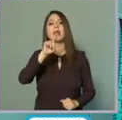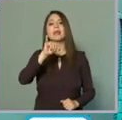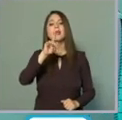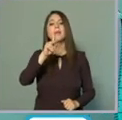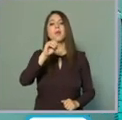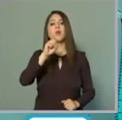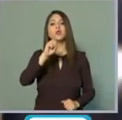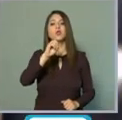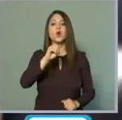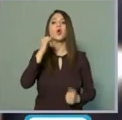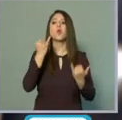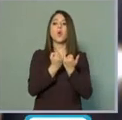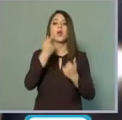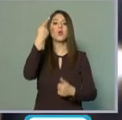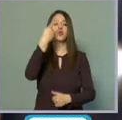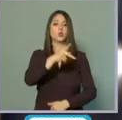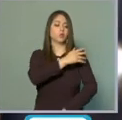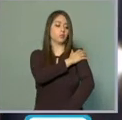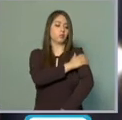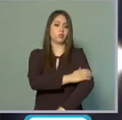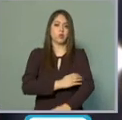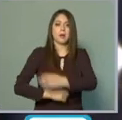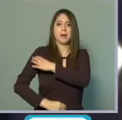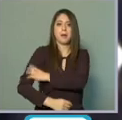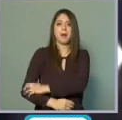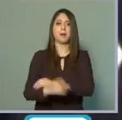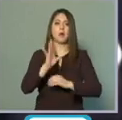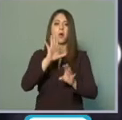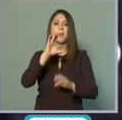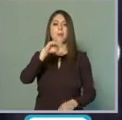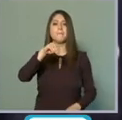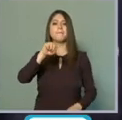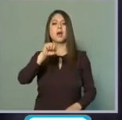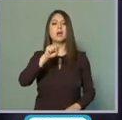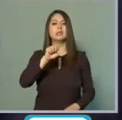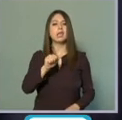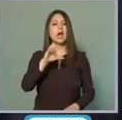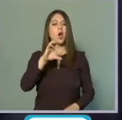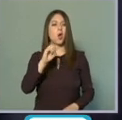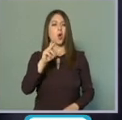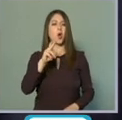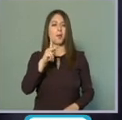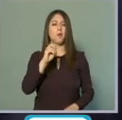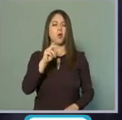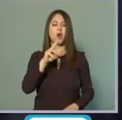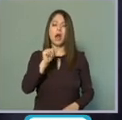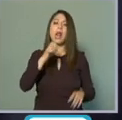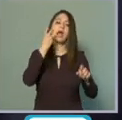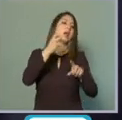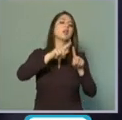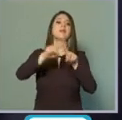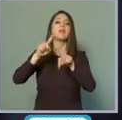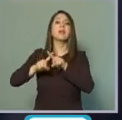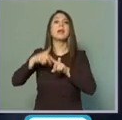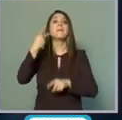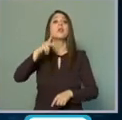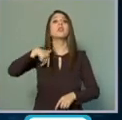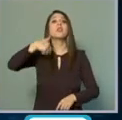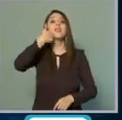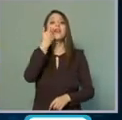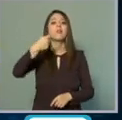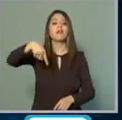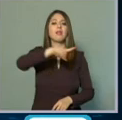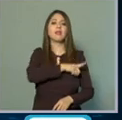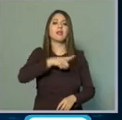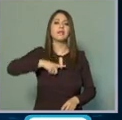muscular. Entonces, o sea, son muchos factores. Y yo quisiera diferenciar en que no es lo mismo tener un